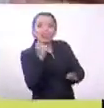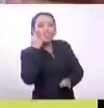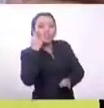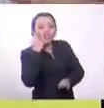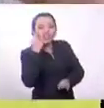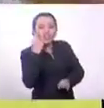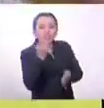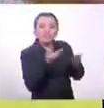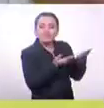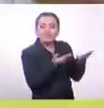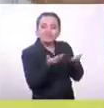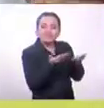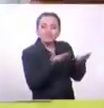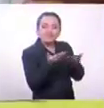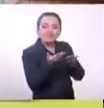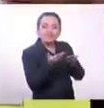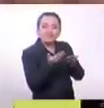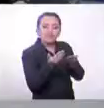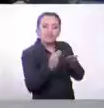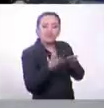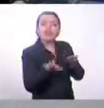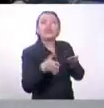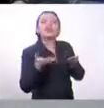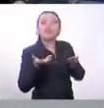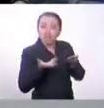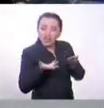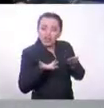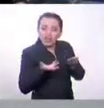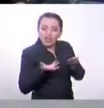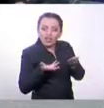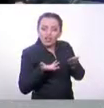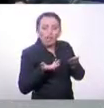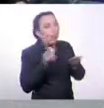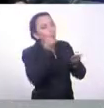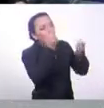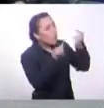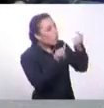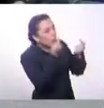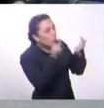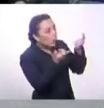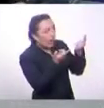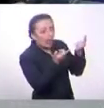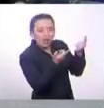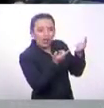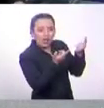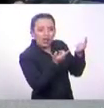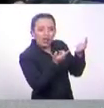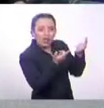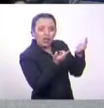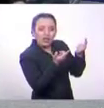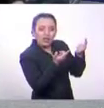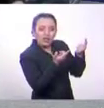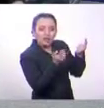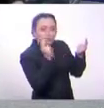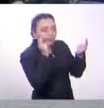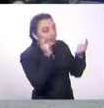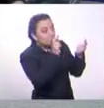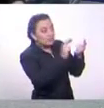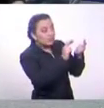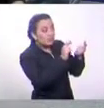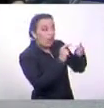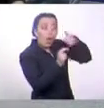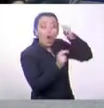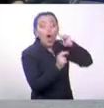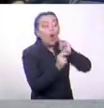cuál crees que, qué puerta crees que abrió? Me imagino que la puerta donde se ve como la figura de un hombre. Ah, muy